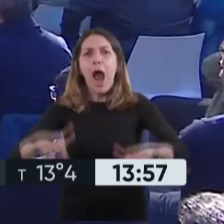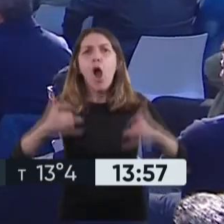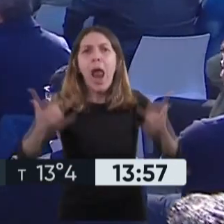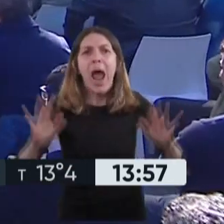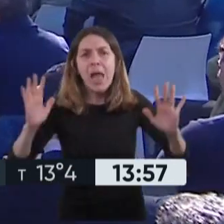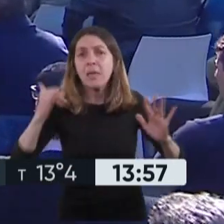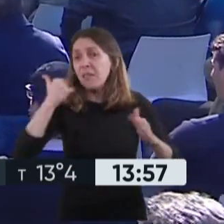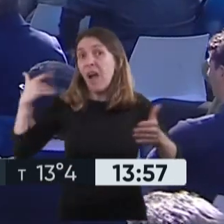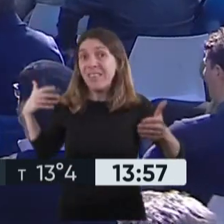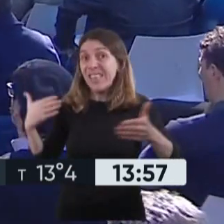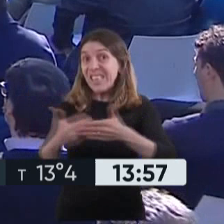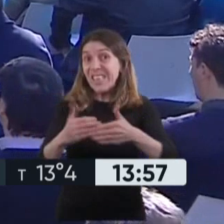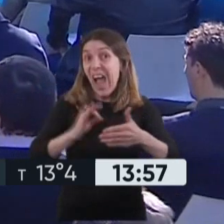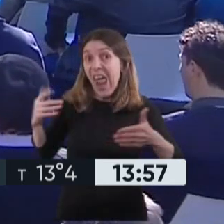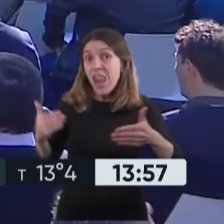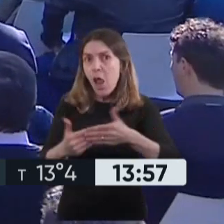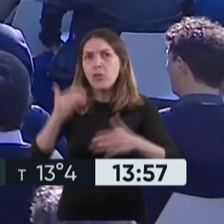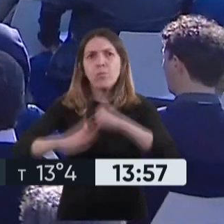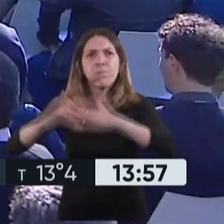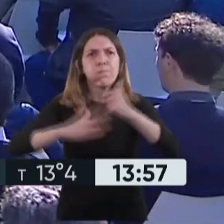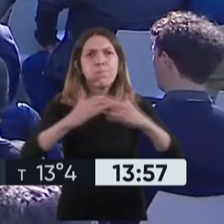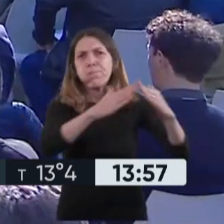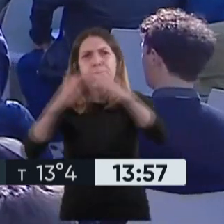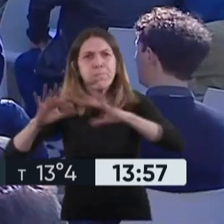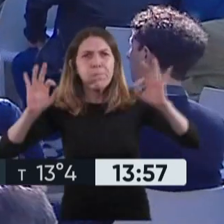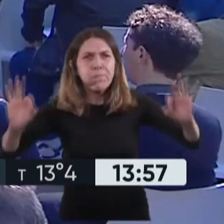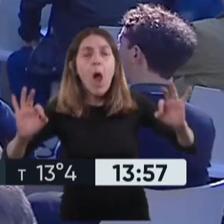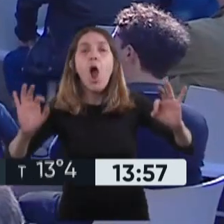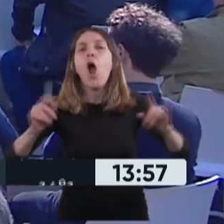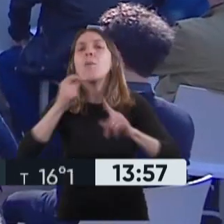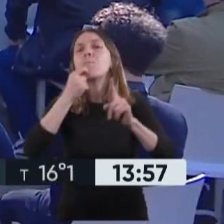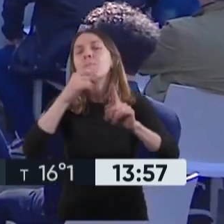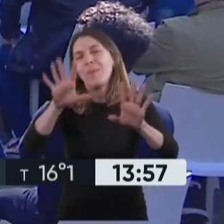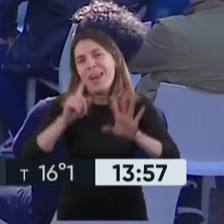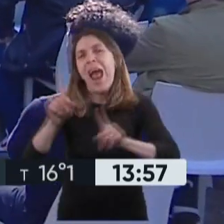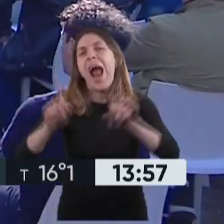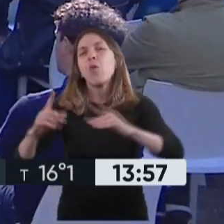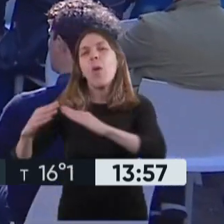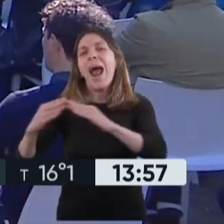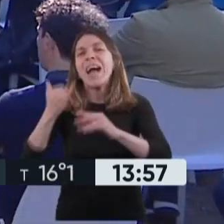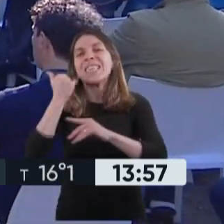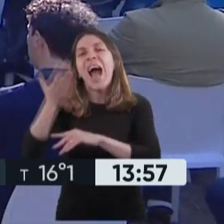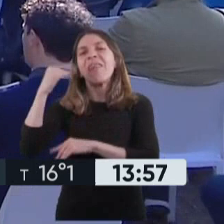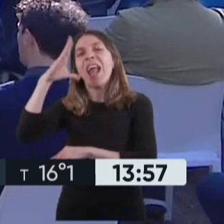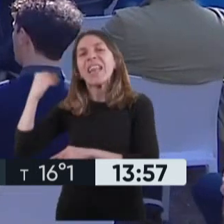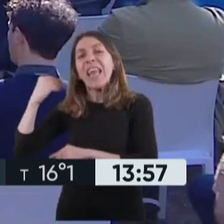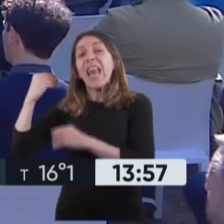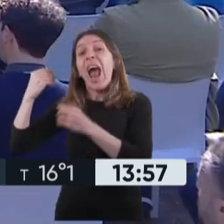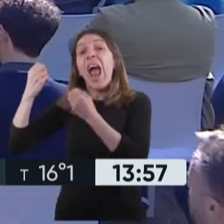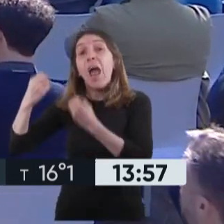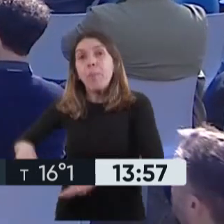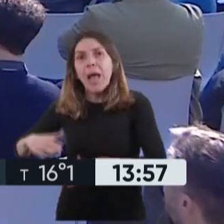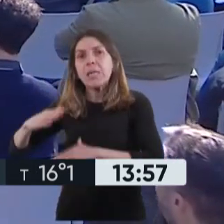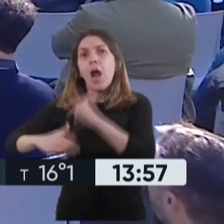construimos en este tiempo o la terminamos de construir porque algunas eran obras que había empezó a construir cristina que vino